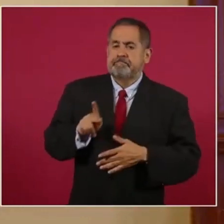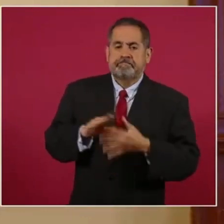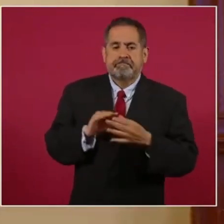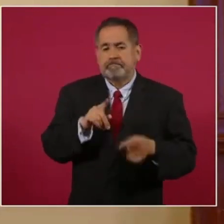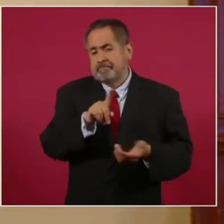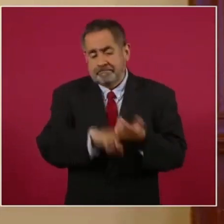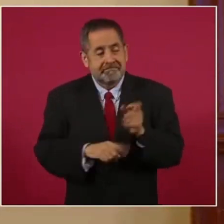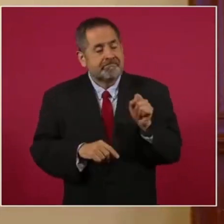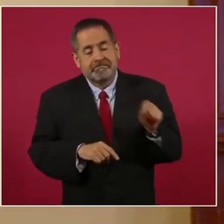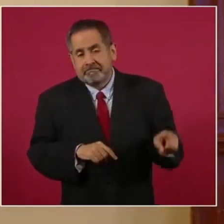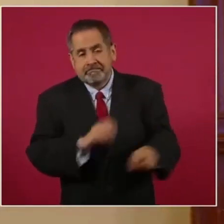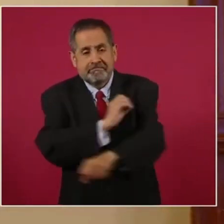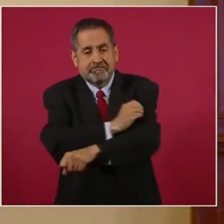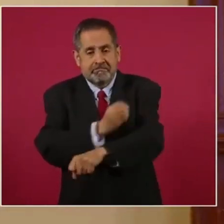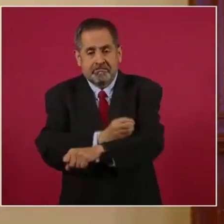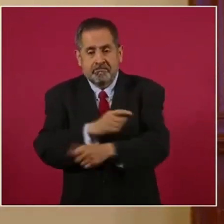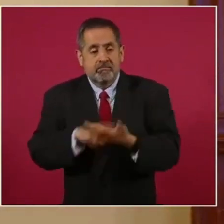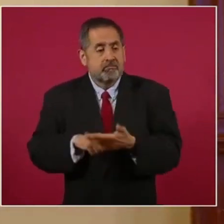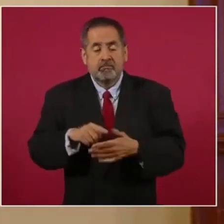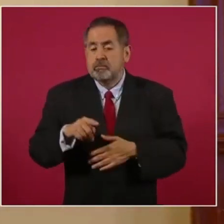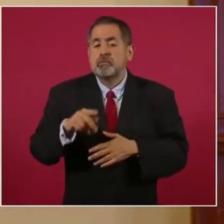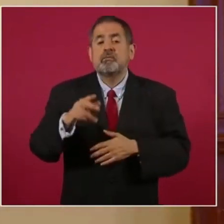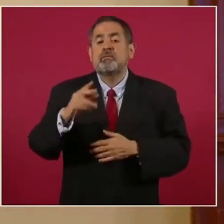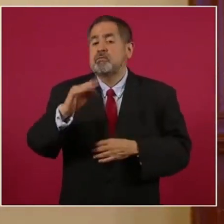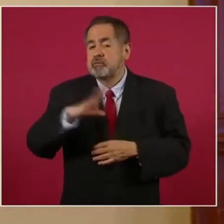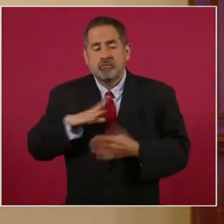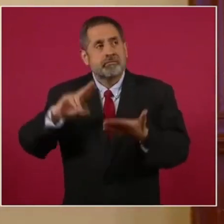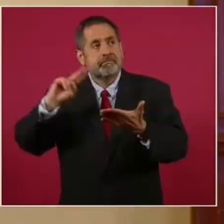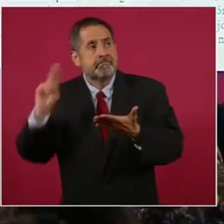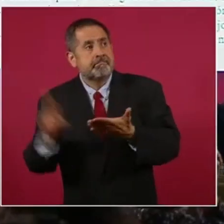De ahí que nunca aceptó firmar ningún acuerdo,